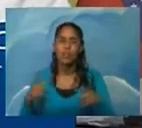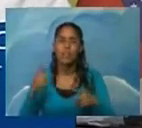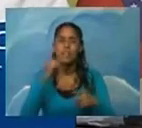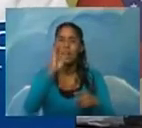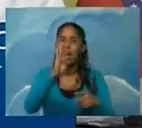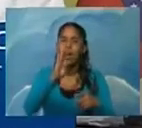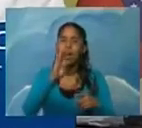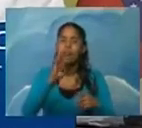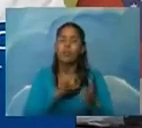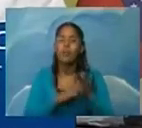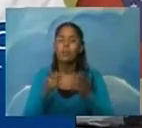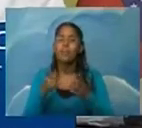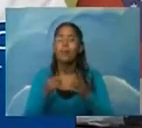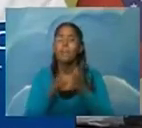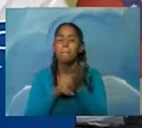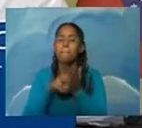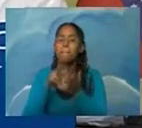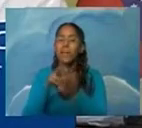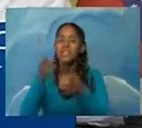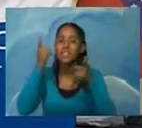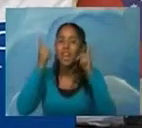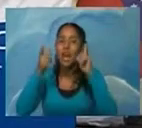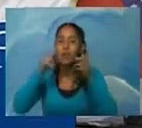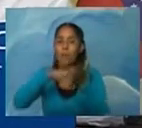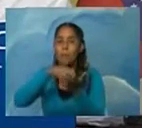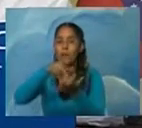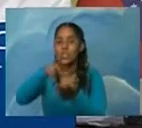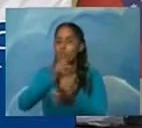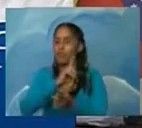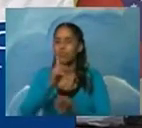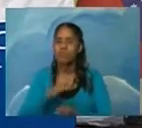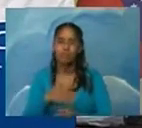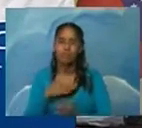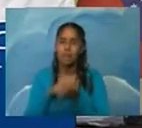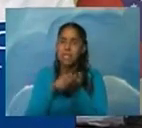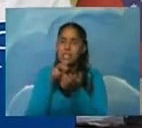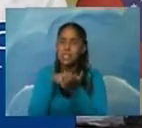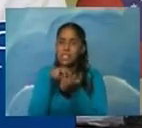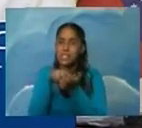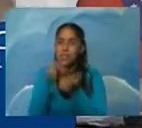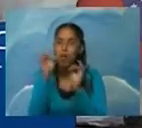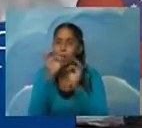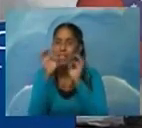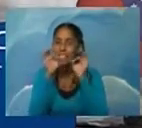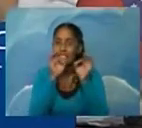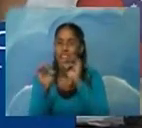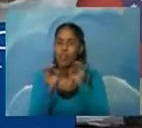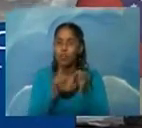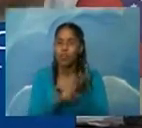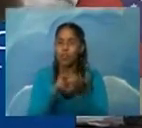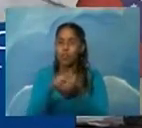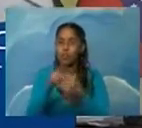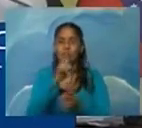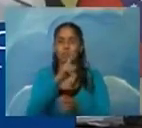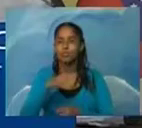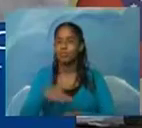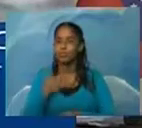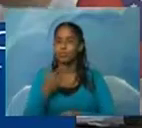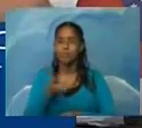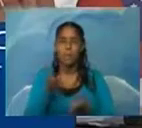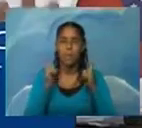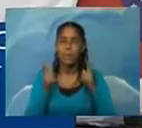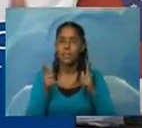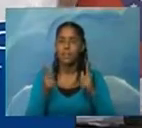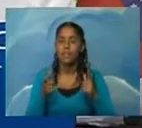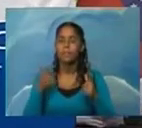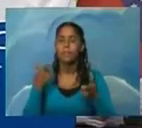le meta bachaco, porque esa cosa no está permitida. Esa cosa, quizás a 100 no